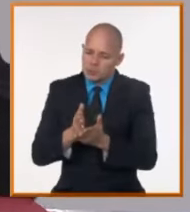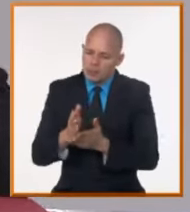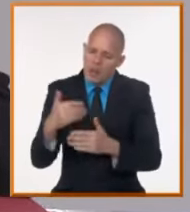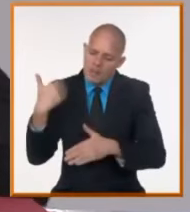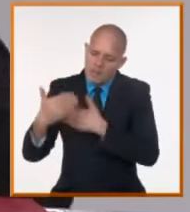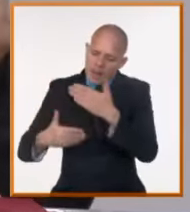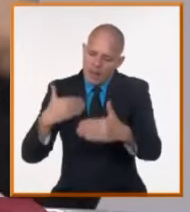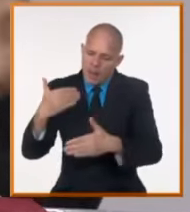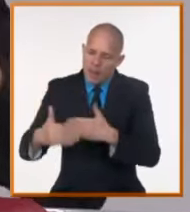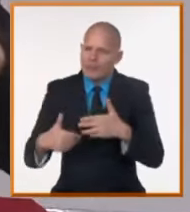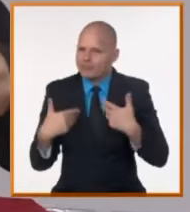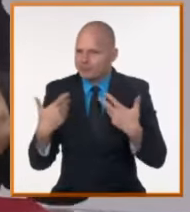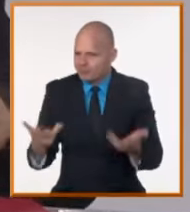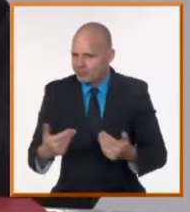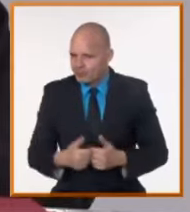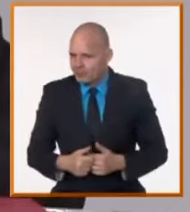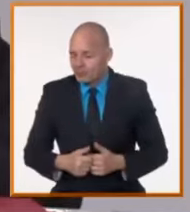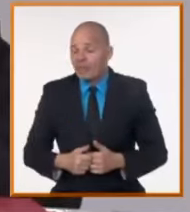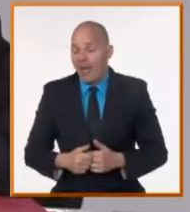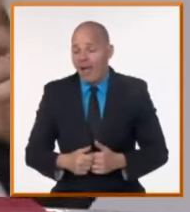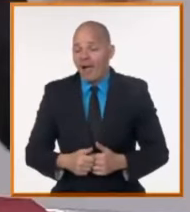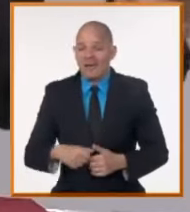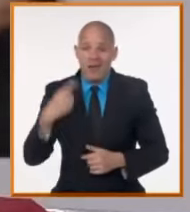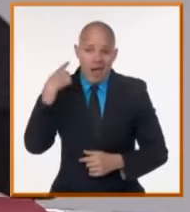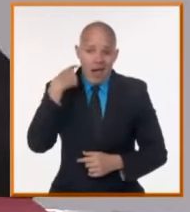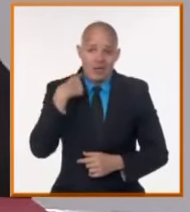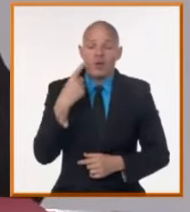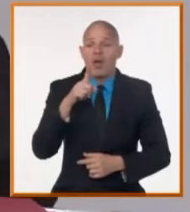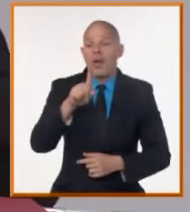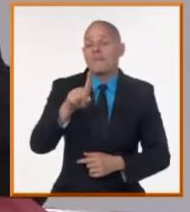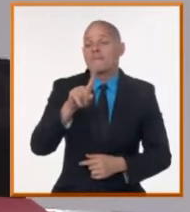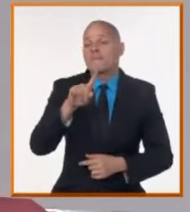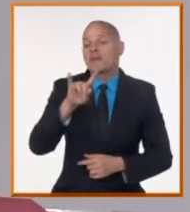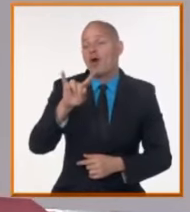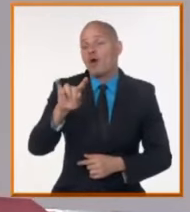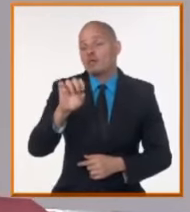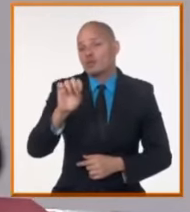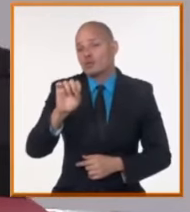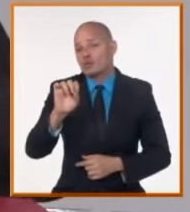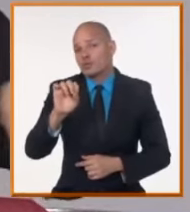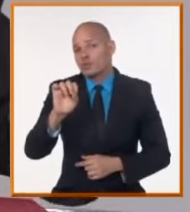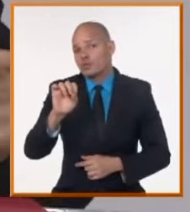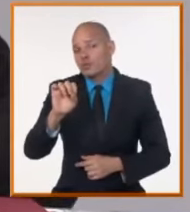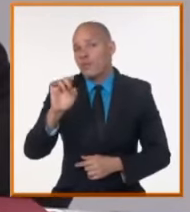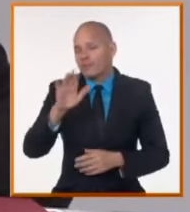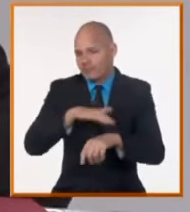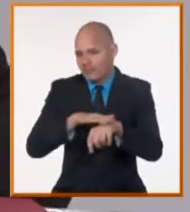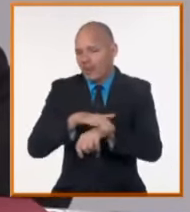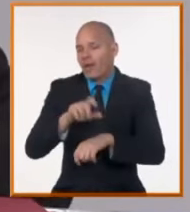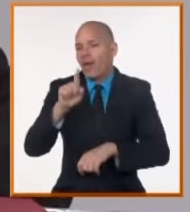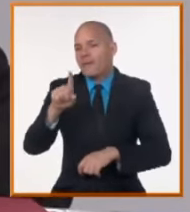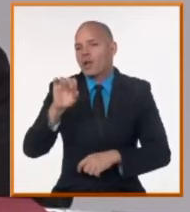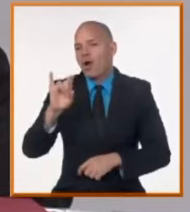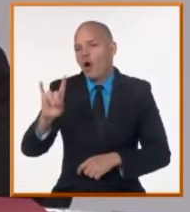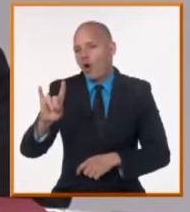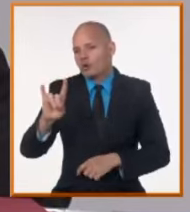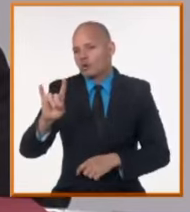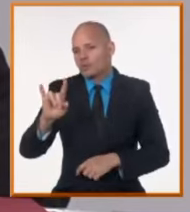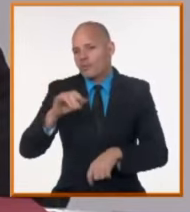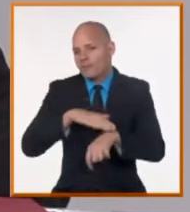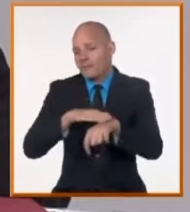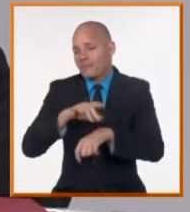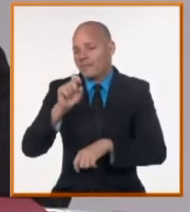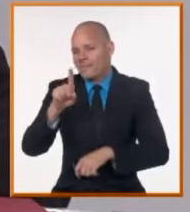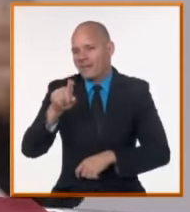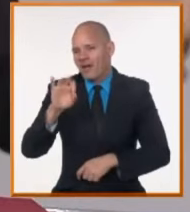Cuba. Inventan el neocolonialismo, nos impone la enmienda Plá. ¿Qué viene Taft, que es el presidente que sucede a Teddy